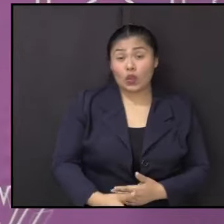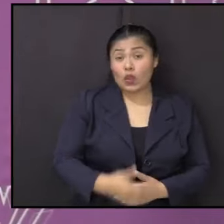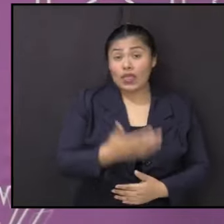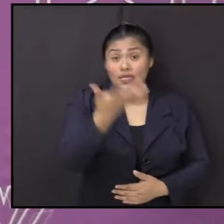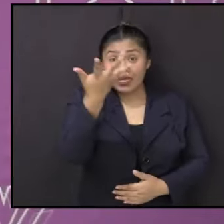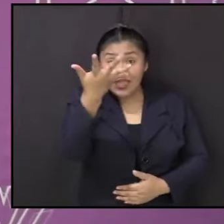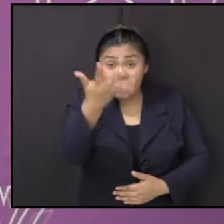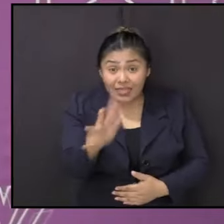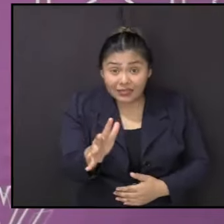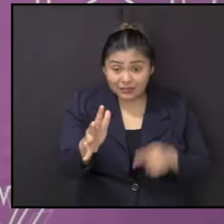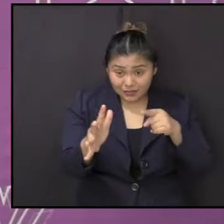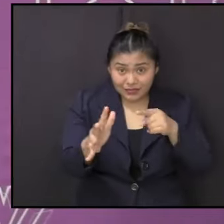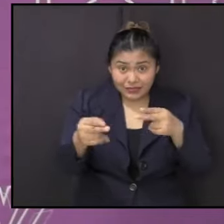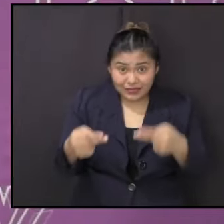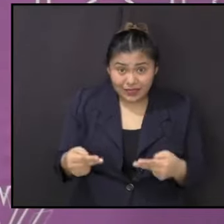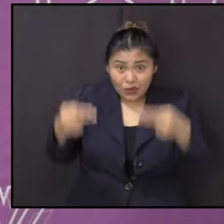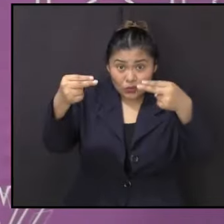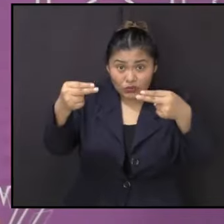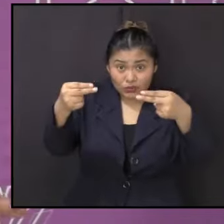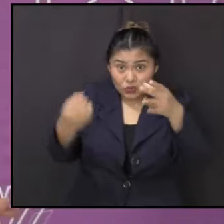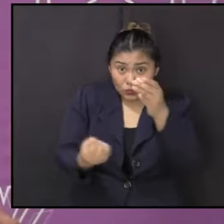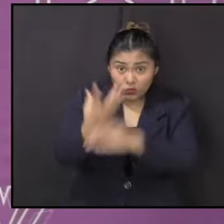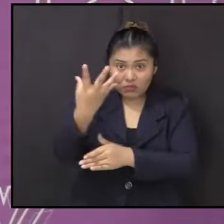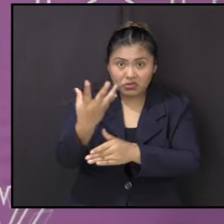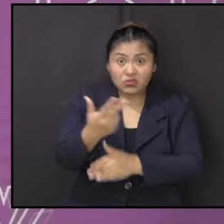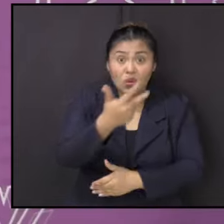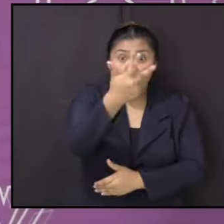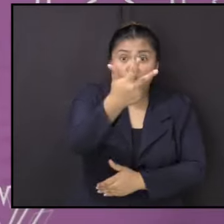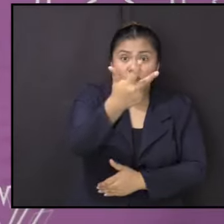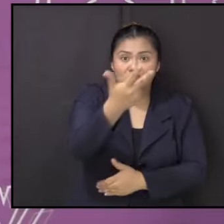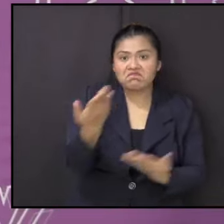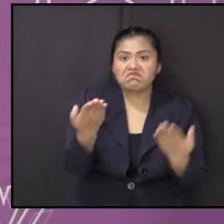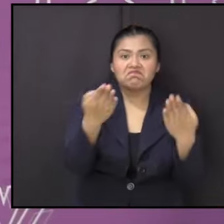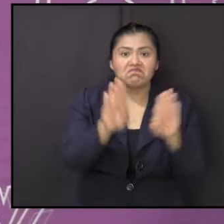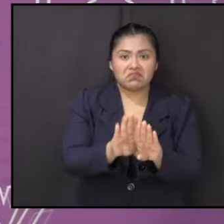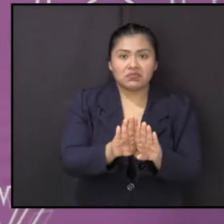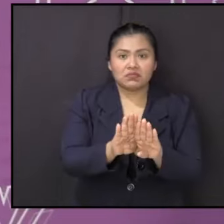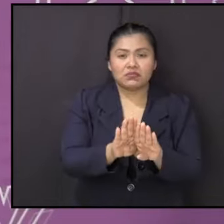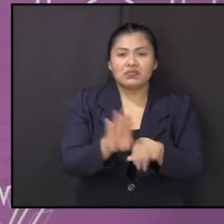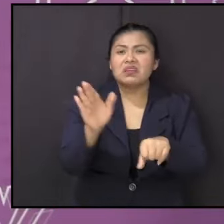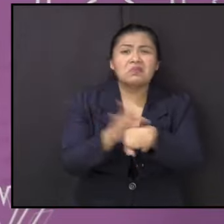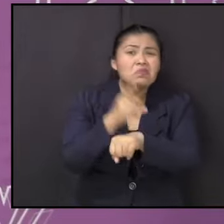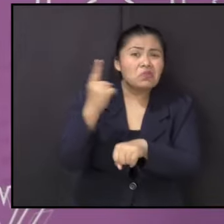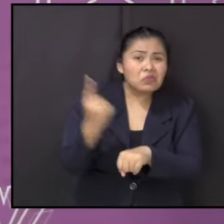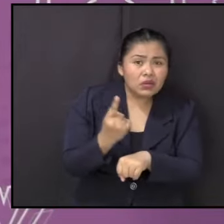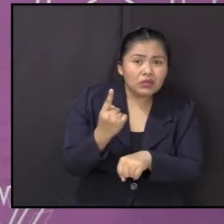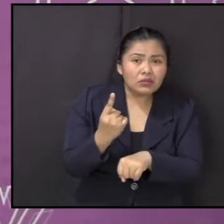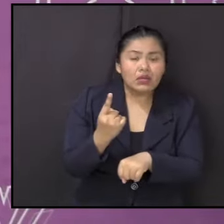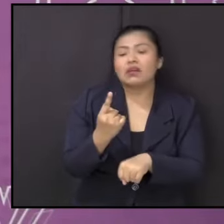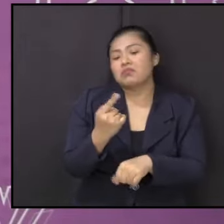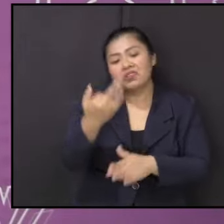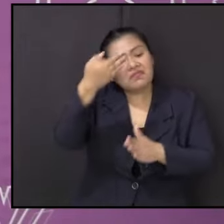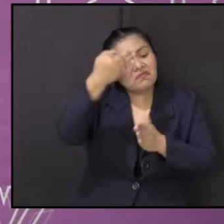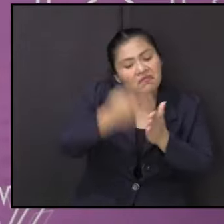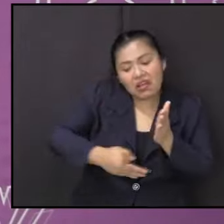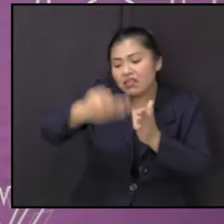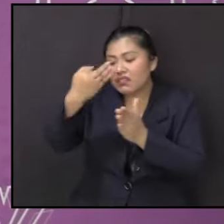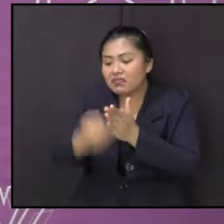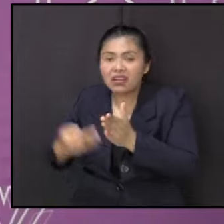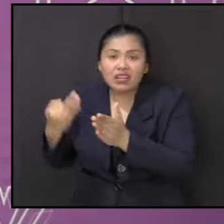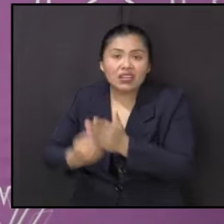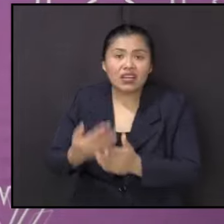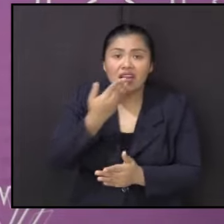10 nuevas empresas tienen que cerrar sus puertas antes de los 2 años de existencia. ¿Por qué? Porque nos falta mucha capacitación, porque